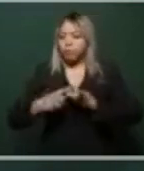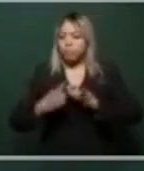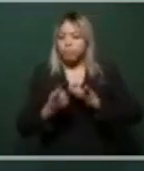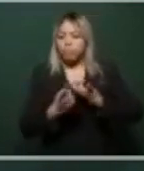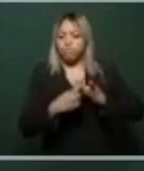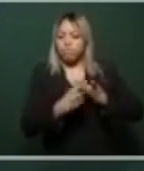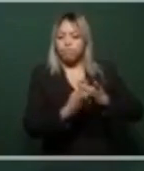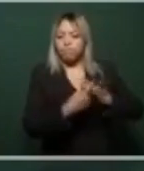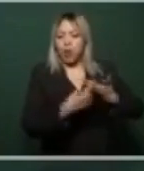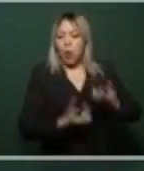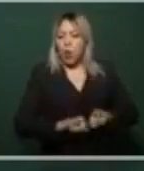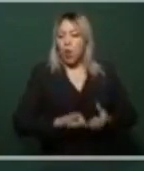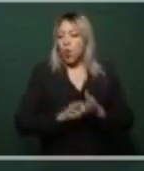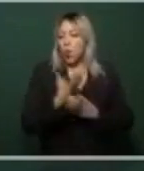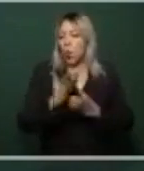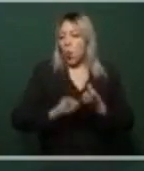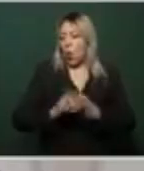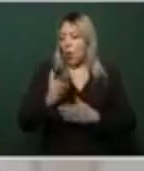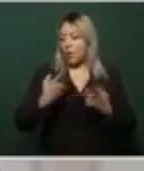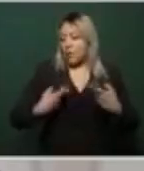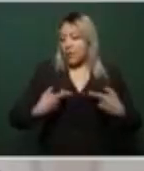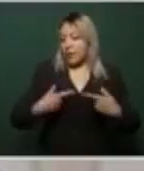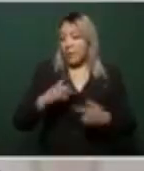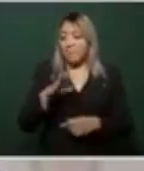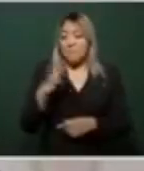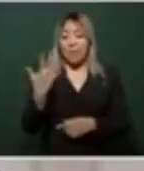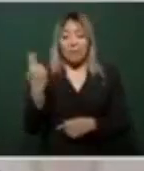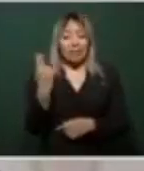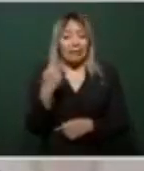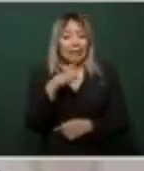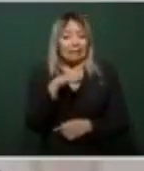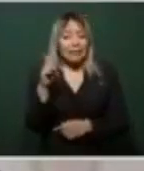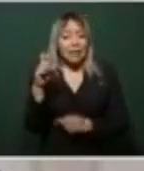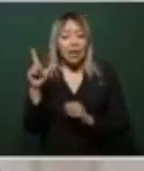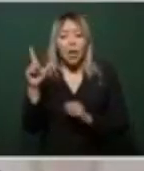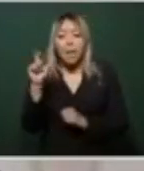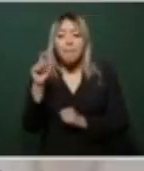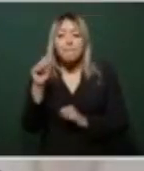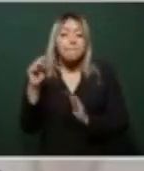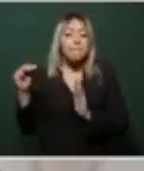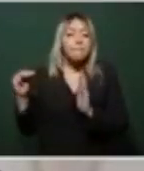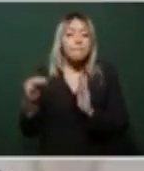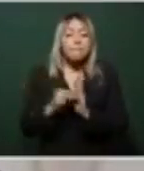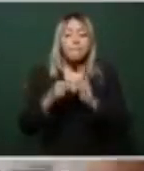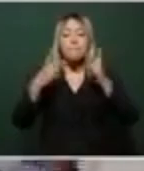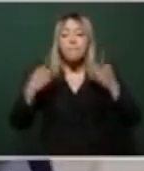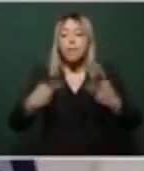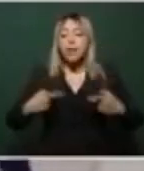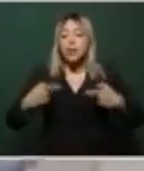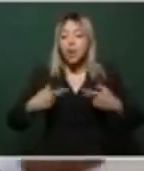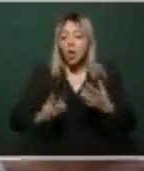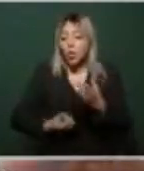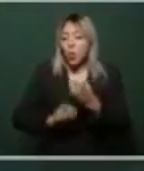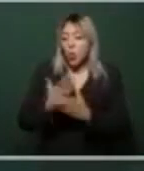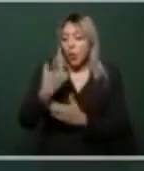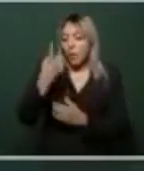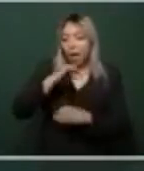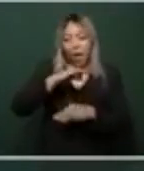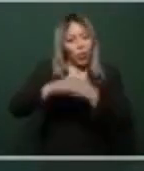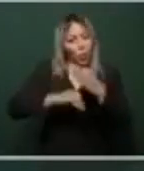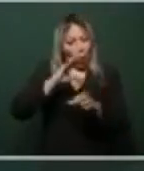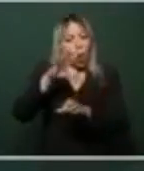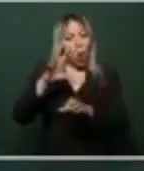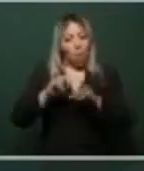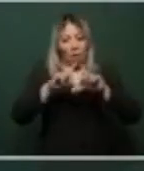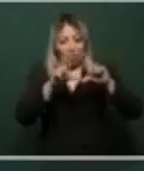Necesitamos alrededor de 120 mil nuevos elementos para cubrir todo el territorio, porque